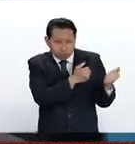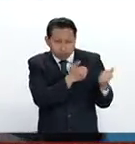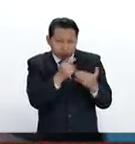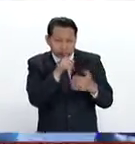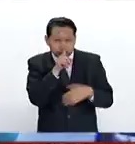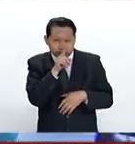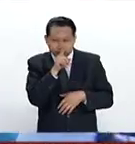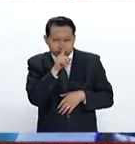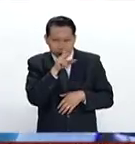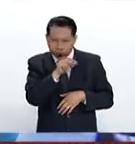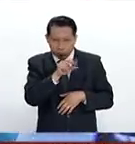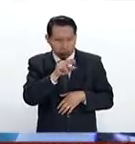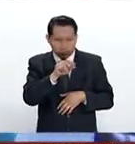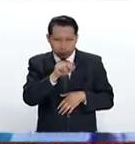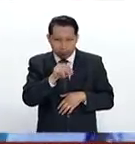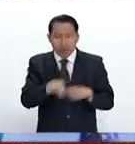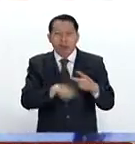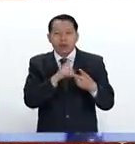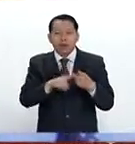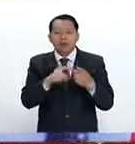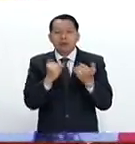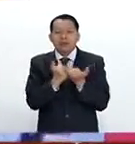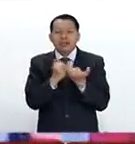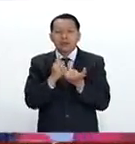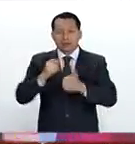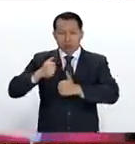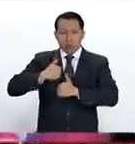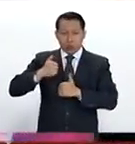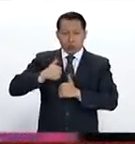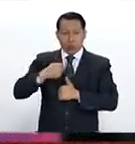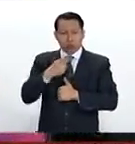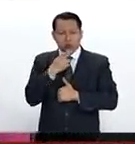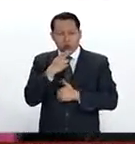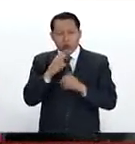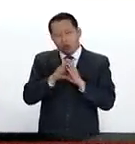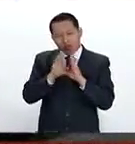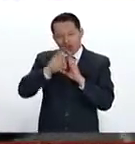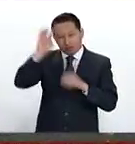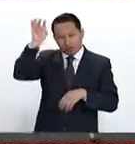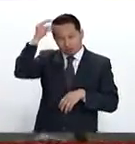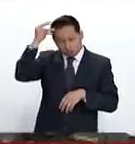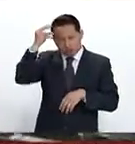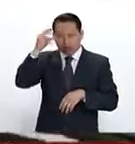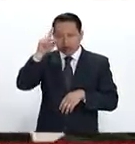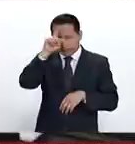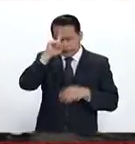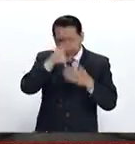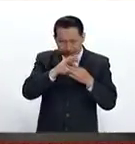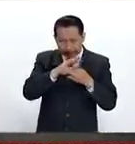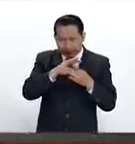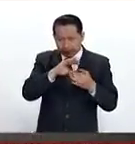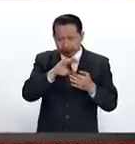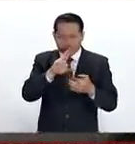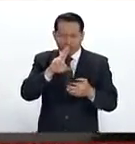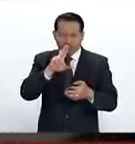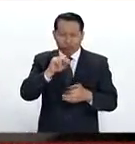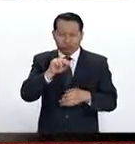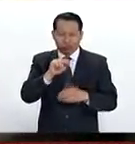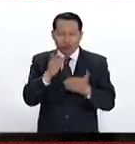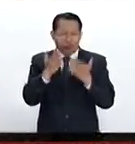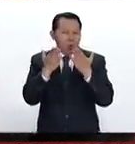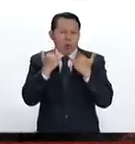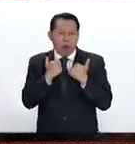y después que no va a haber el uso de recursos militares como lo había sugerido el presidente Trump, lo cual es otra